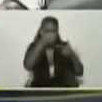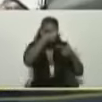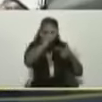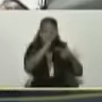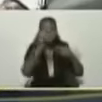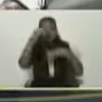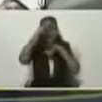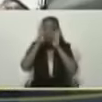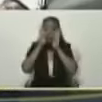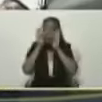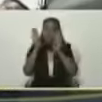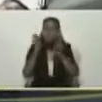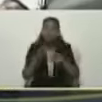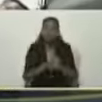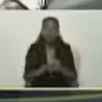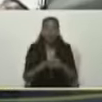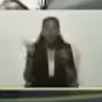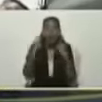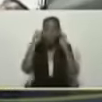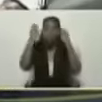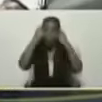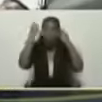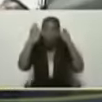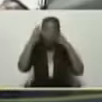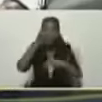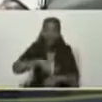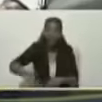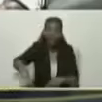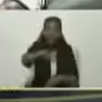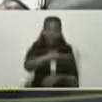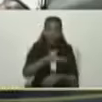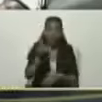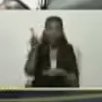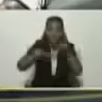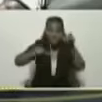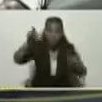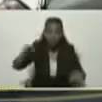han atendido en las jornadas de la gran misión